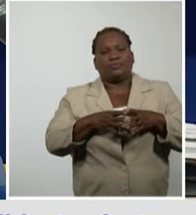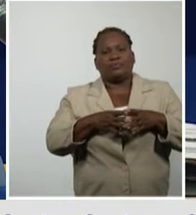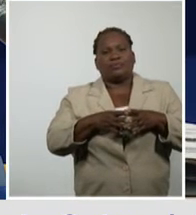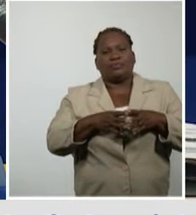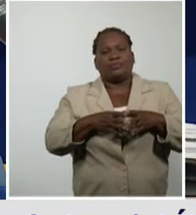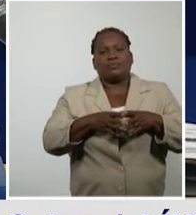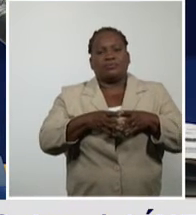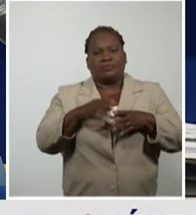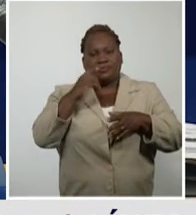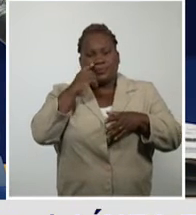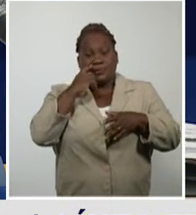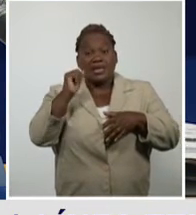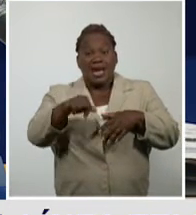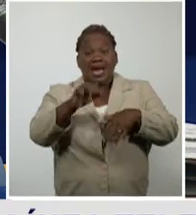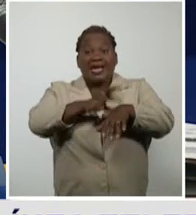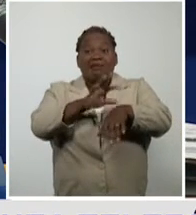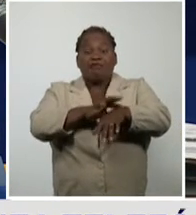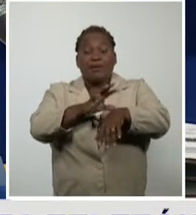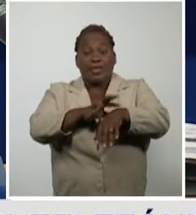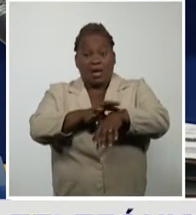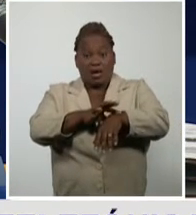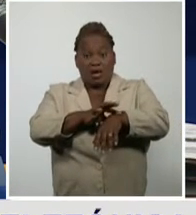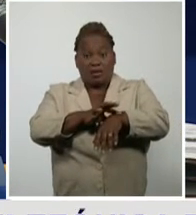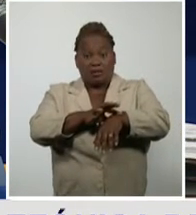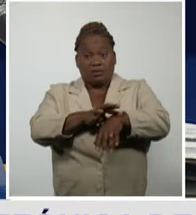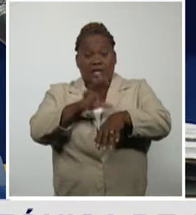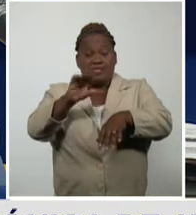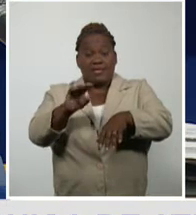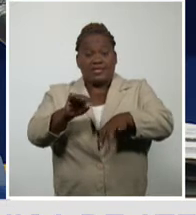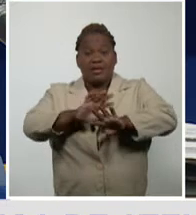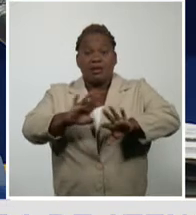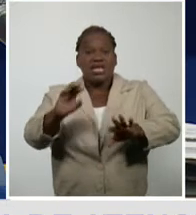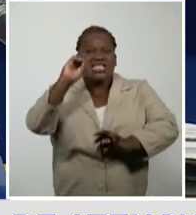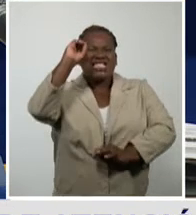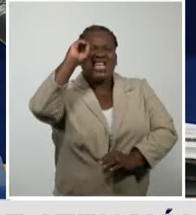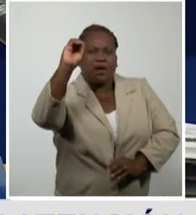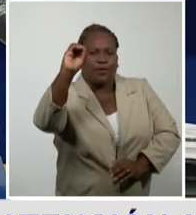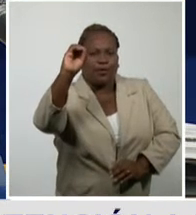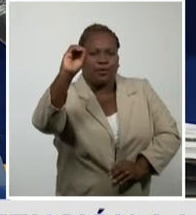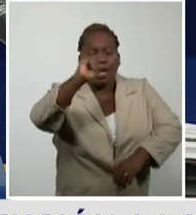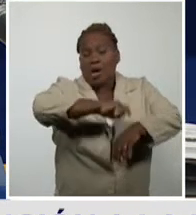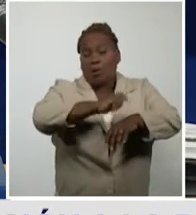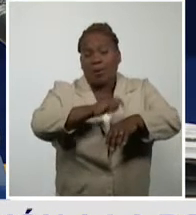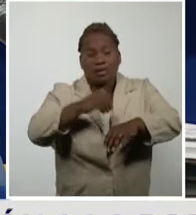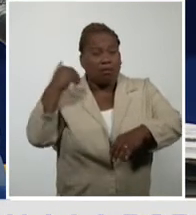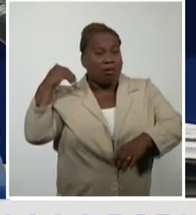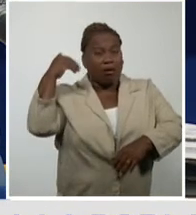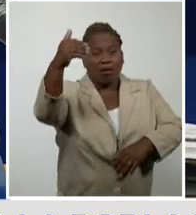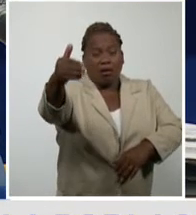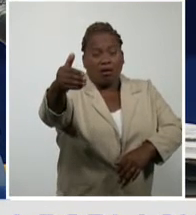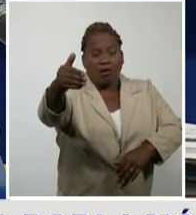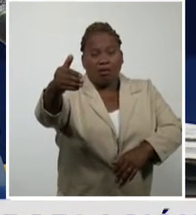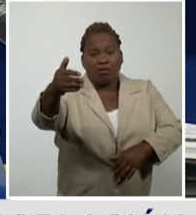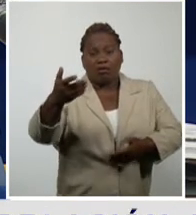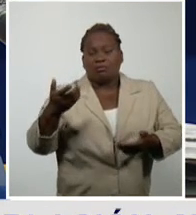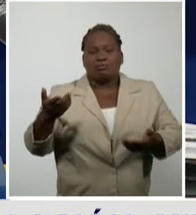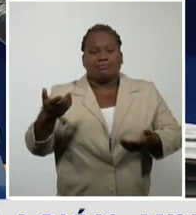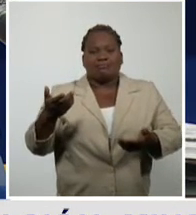Esta es una enfermedad que decir que vamos a llegar a 0 en un momento determinado, pues es